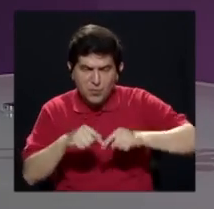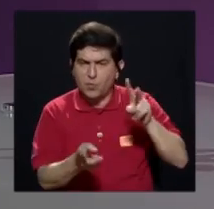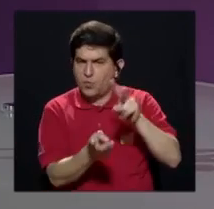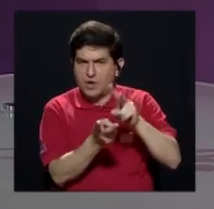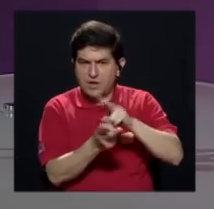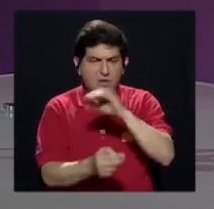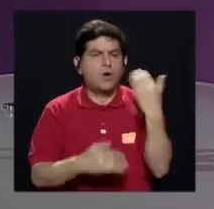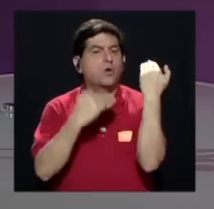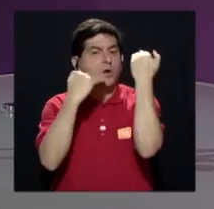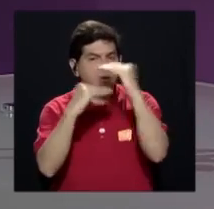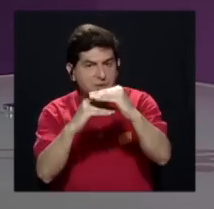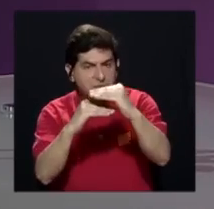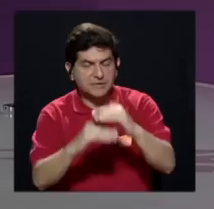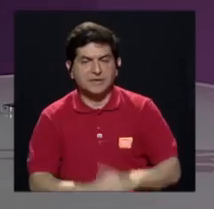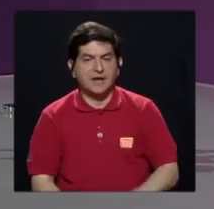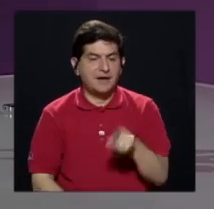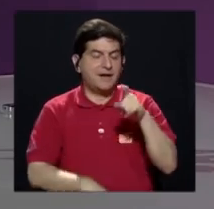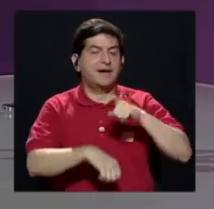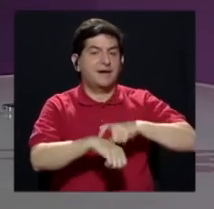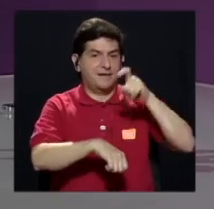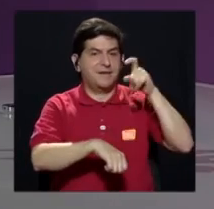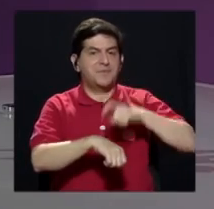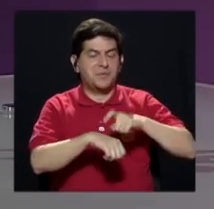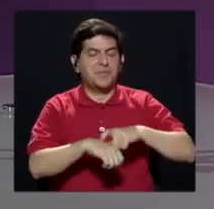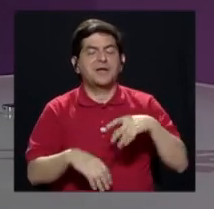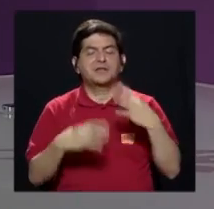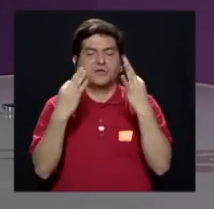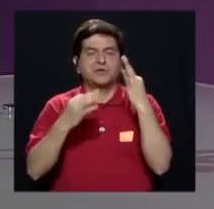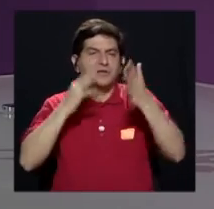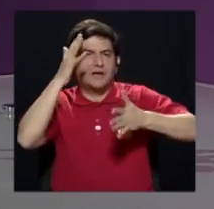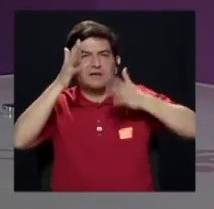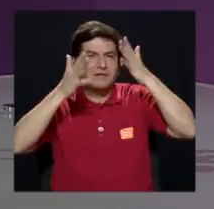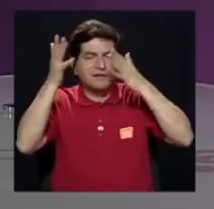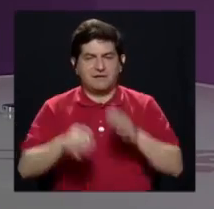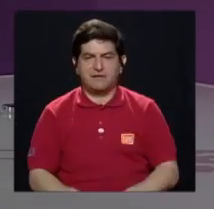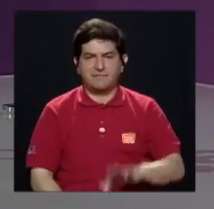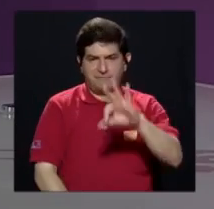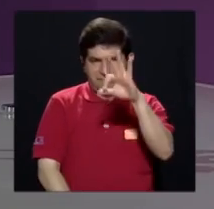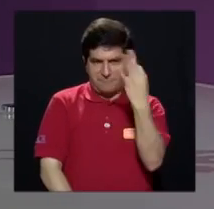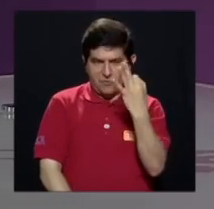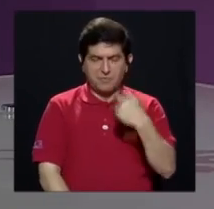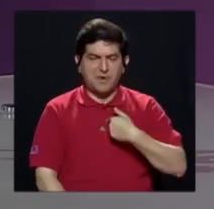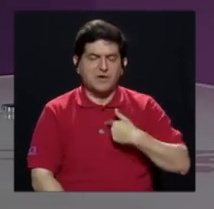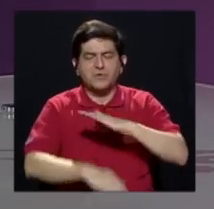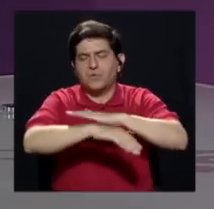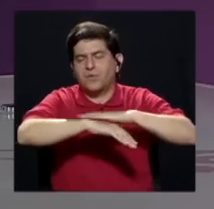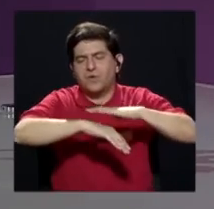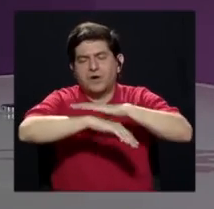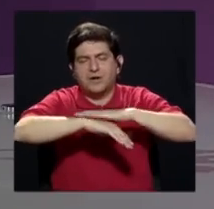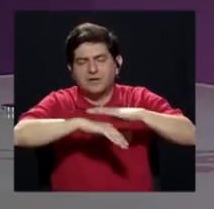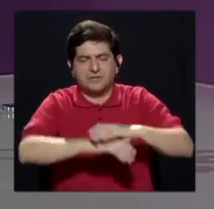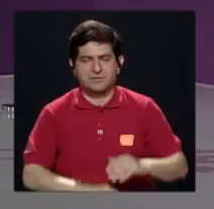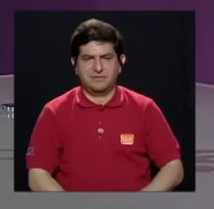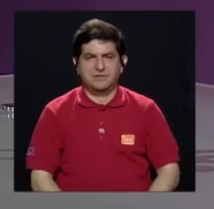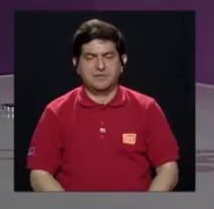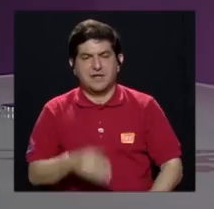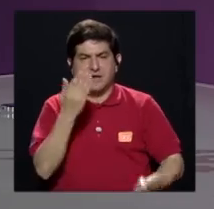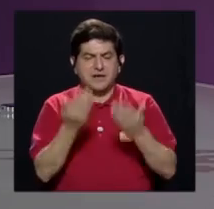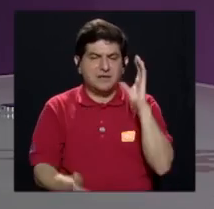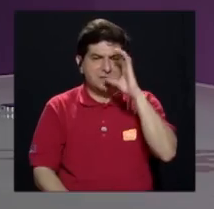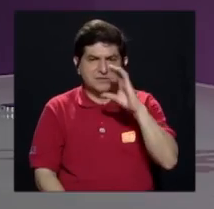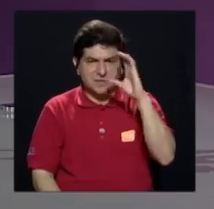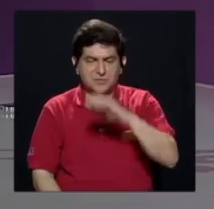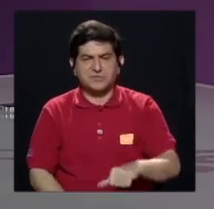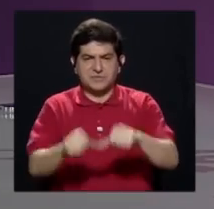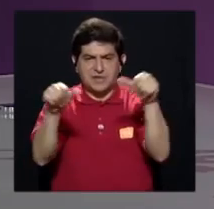actividad sexual eso es un momento para inventar de qué manera puedo acariciarme tocarme buscar